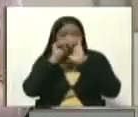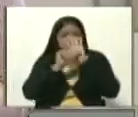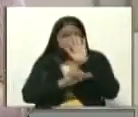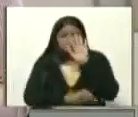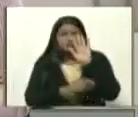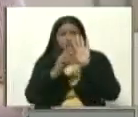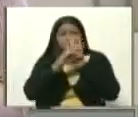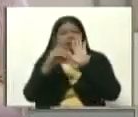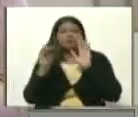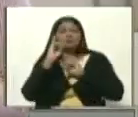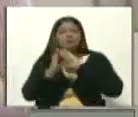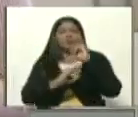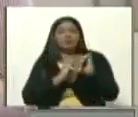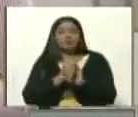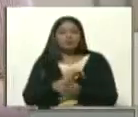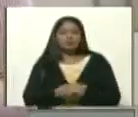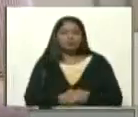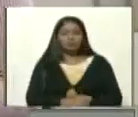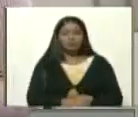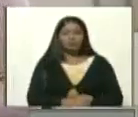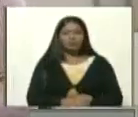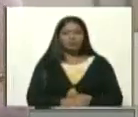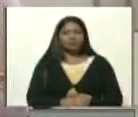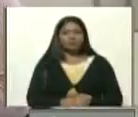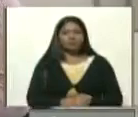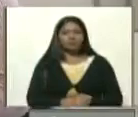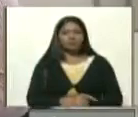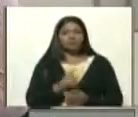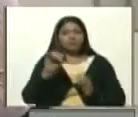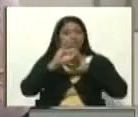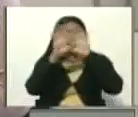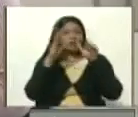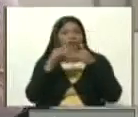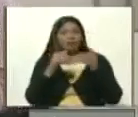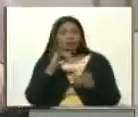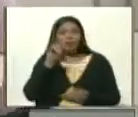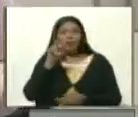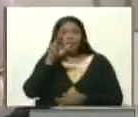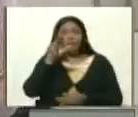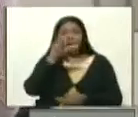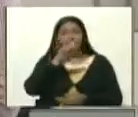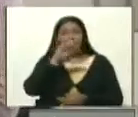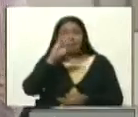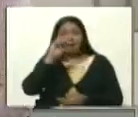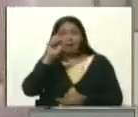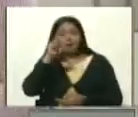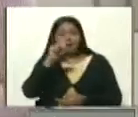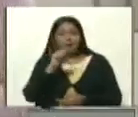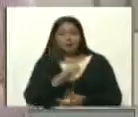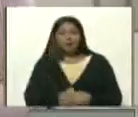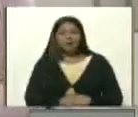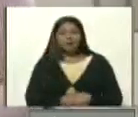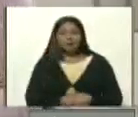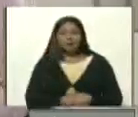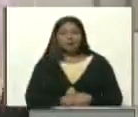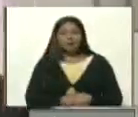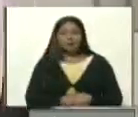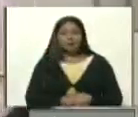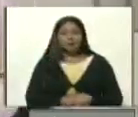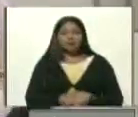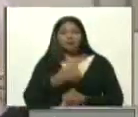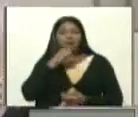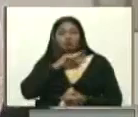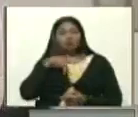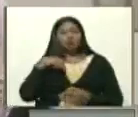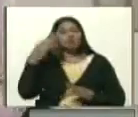que es el derecho internacional. Evidentemente, es como el caso de Julian Assange, por ejemplo. Mira, el caso de Julian Assange, que ya